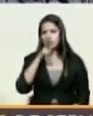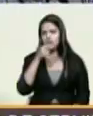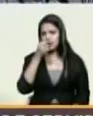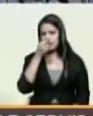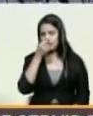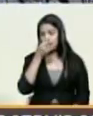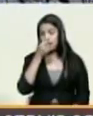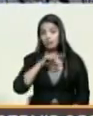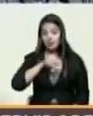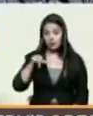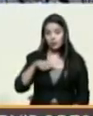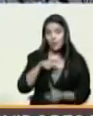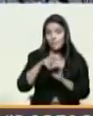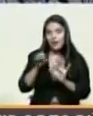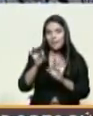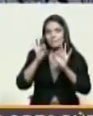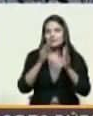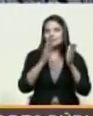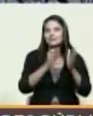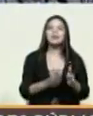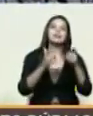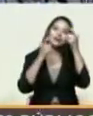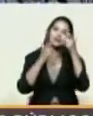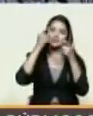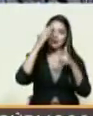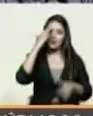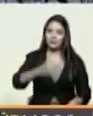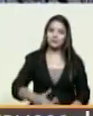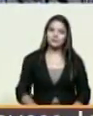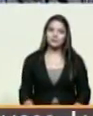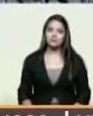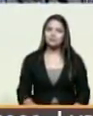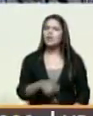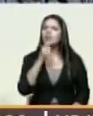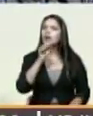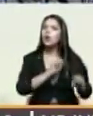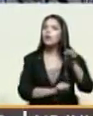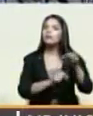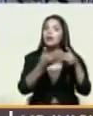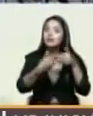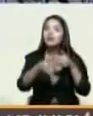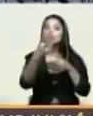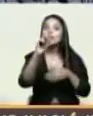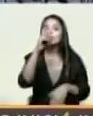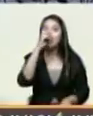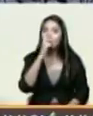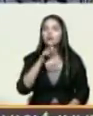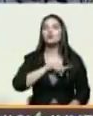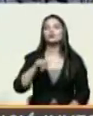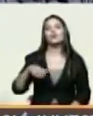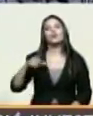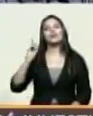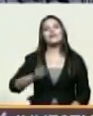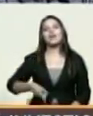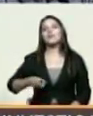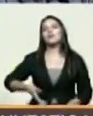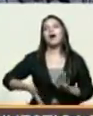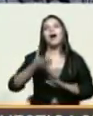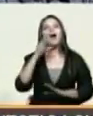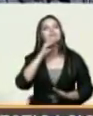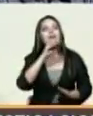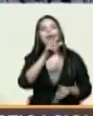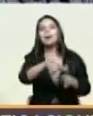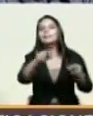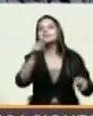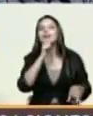De todos nosotros, pero especialmente de él, del comandante Chávez. ¿Quién lo va a defender dentro de 20 años? Por eso tenemos nosotros que salir a hablarle a la